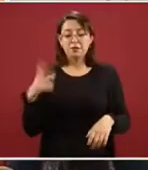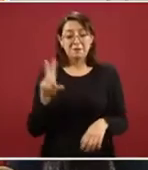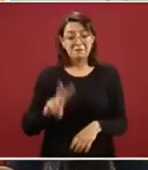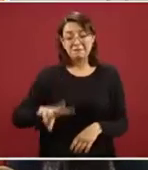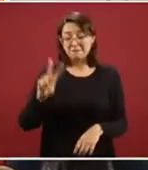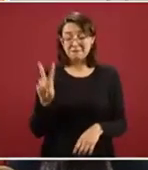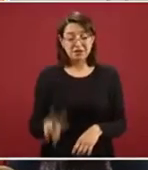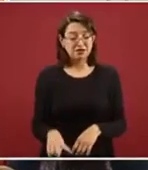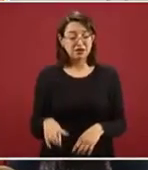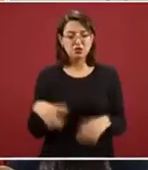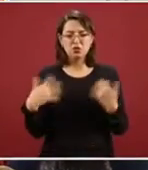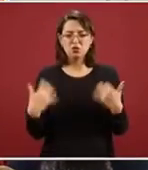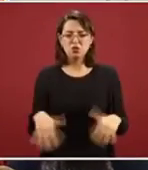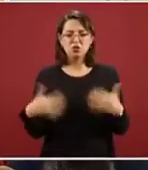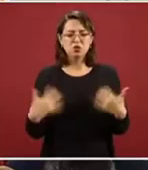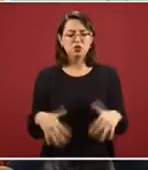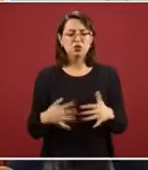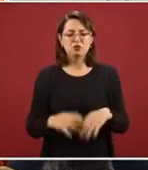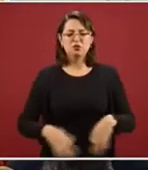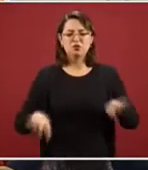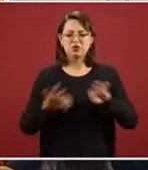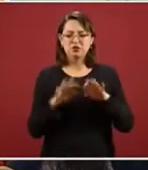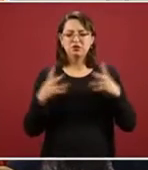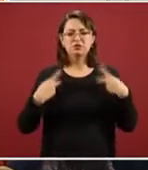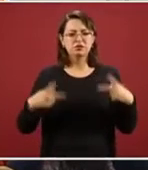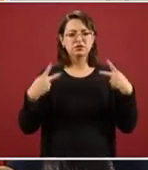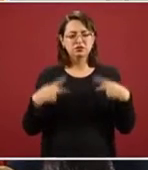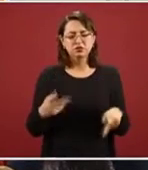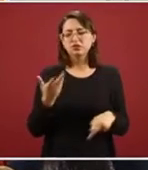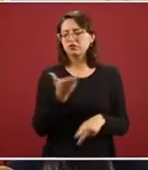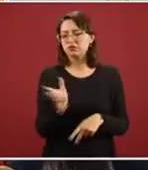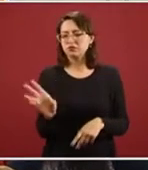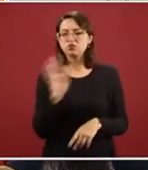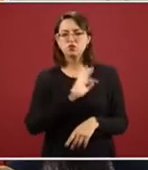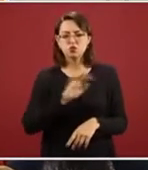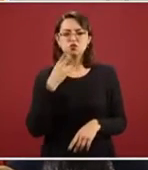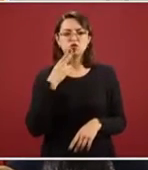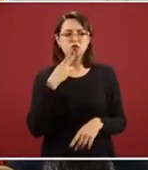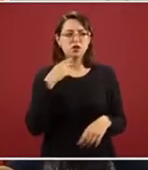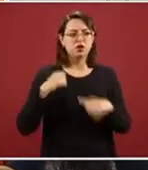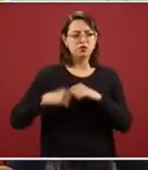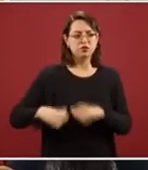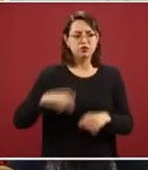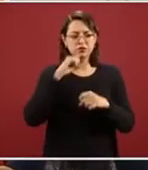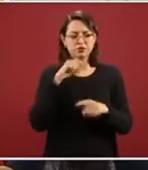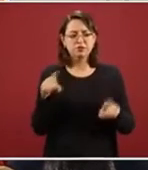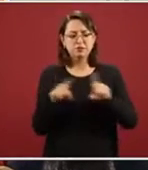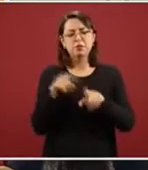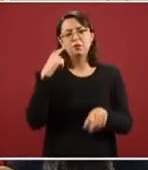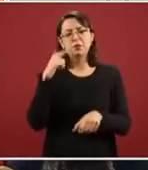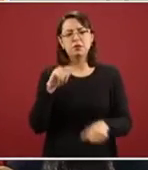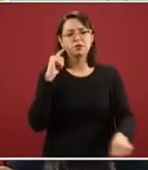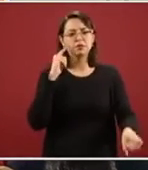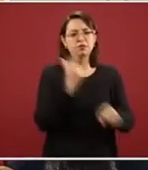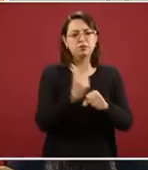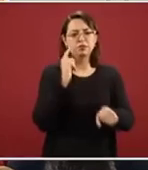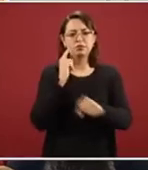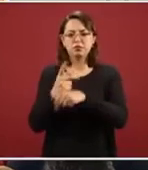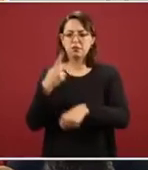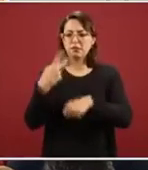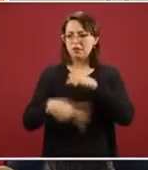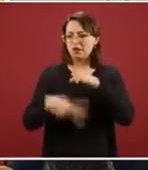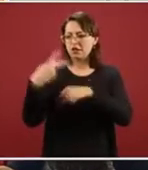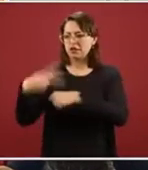extraordinaria herramienta tanto para ciudadanos como para autoridades. ¿Para qué? Para identificar el riesgo. Eso es lo